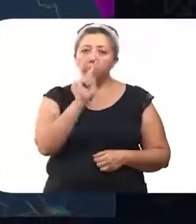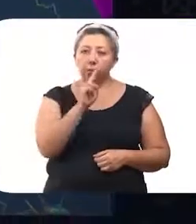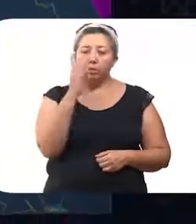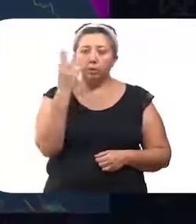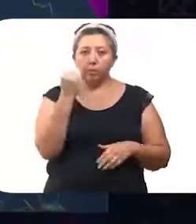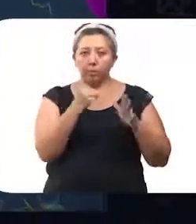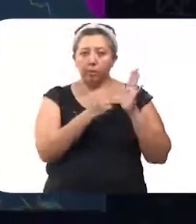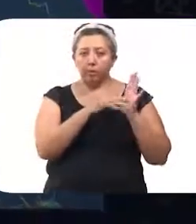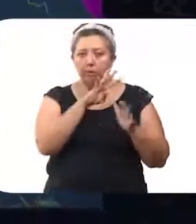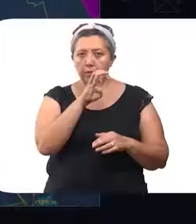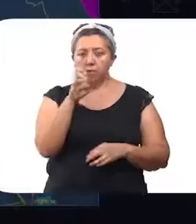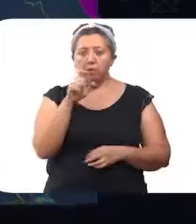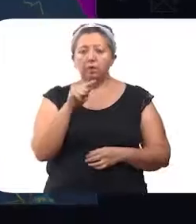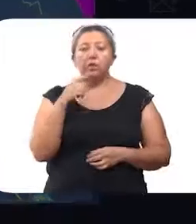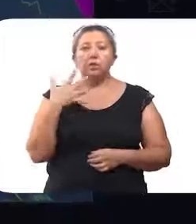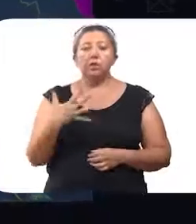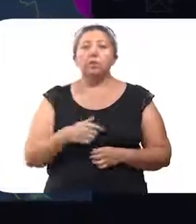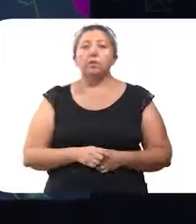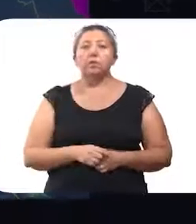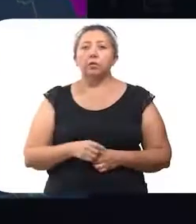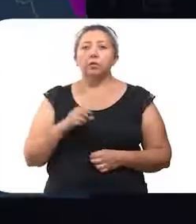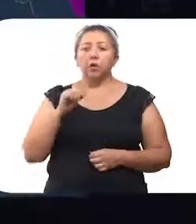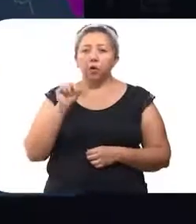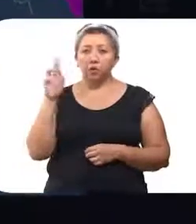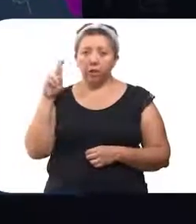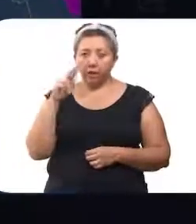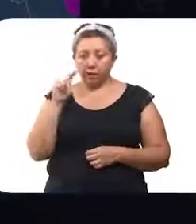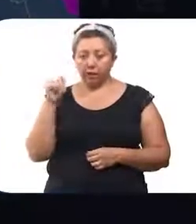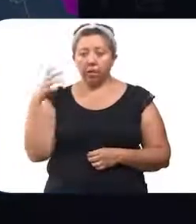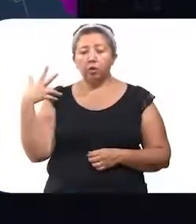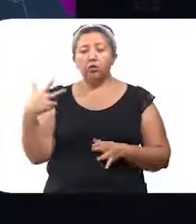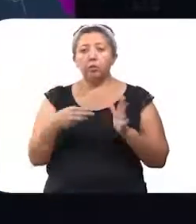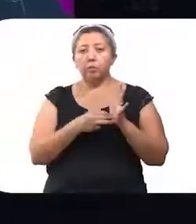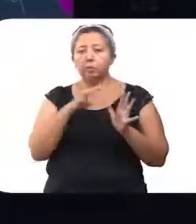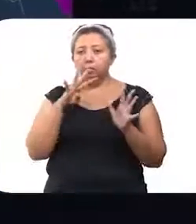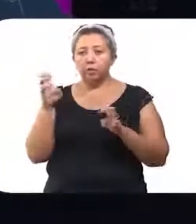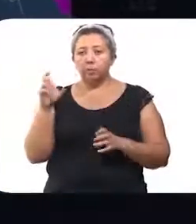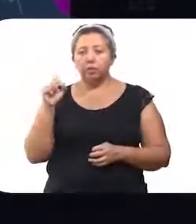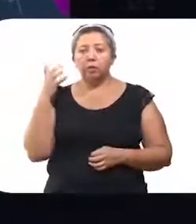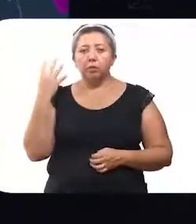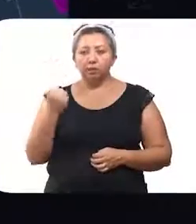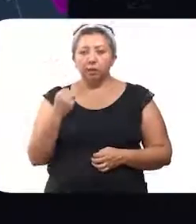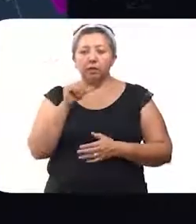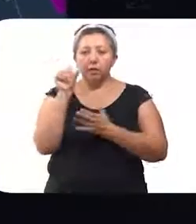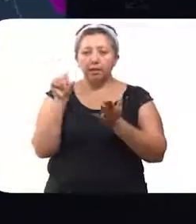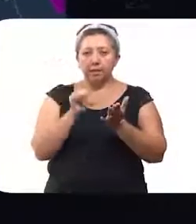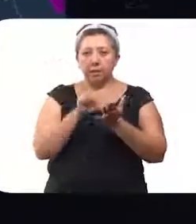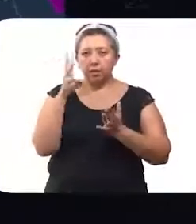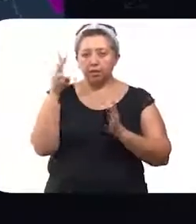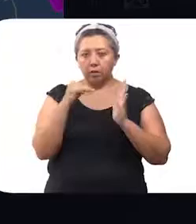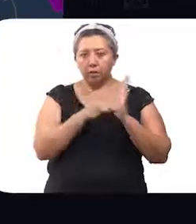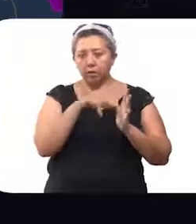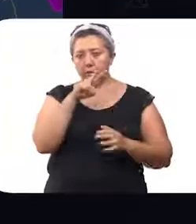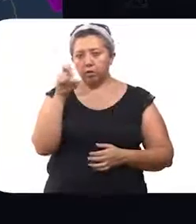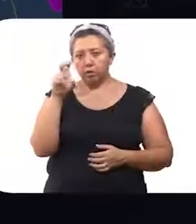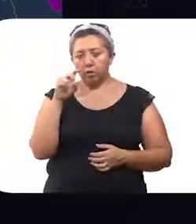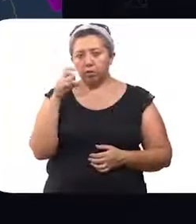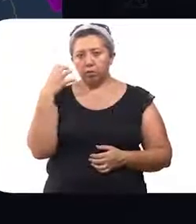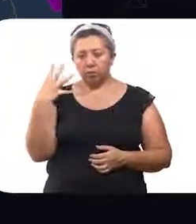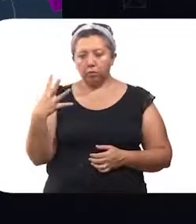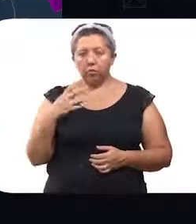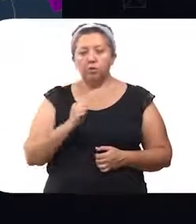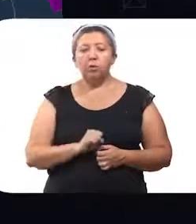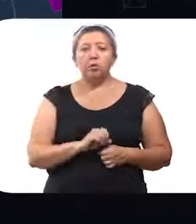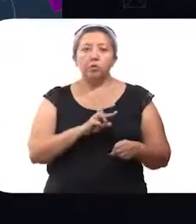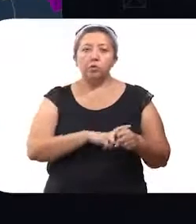norte 9.475, en la zona oriente 8.929, en la zona centro 3.234,